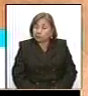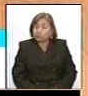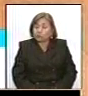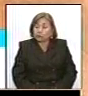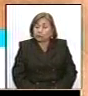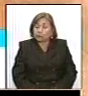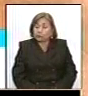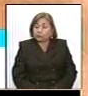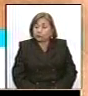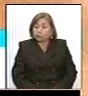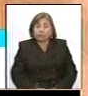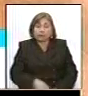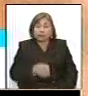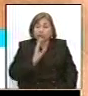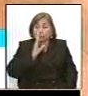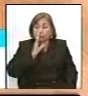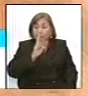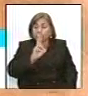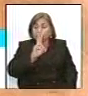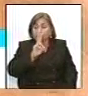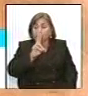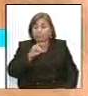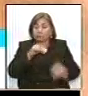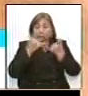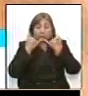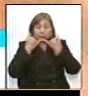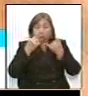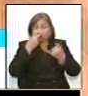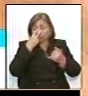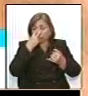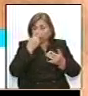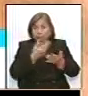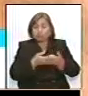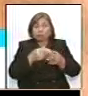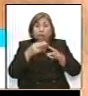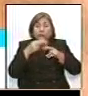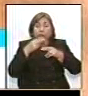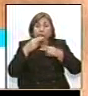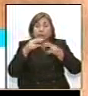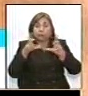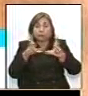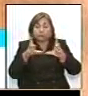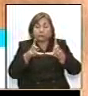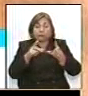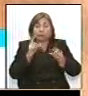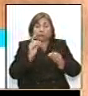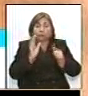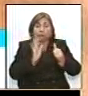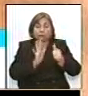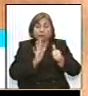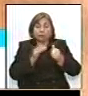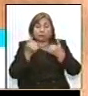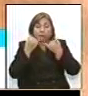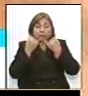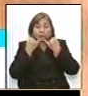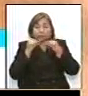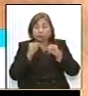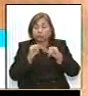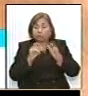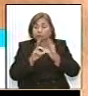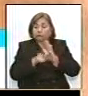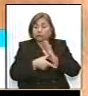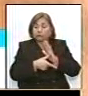él habla de dos informes, y como hemos visto, el informe de Panorama primero presenta seis informes y